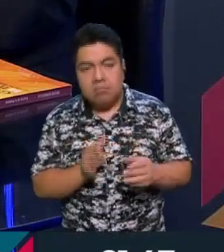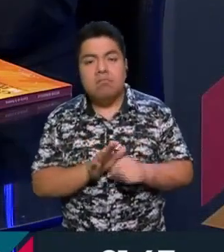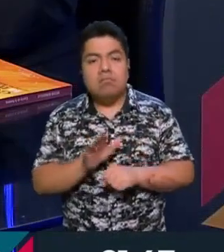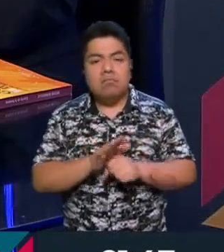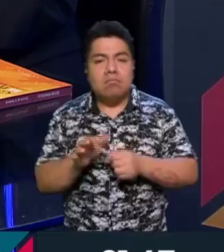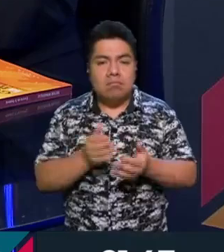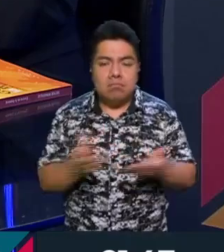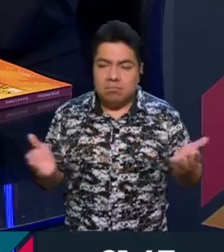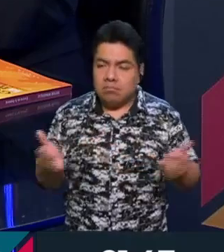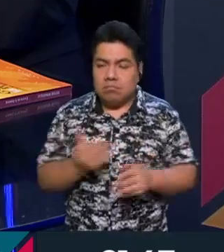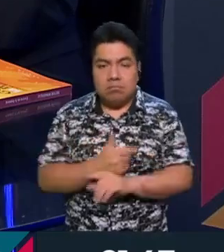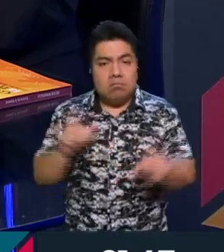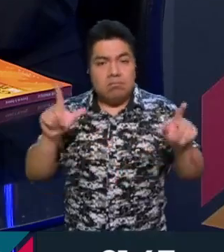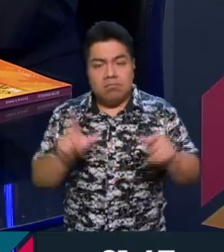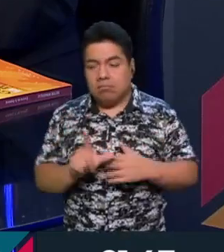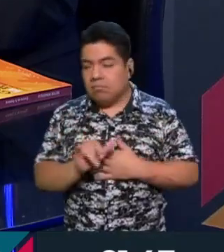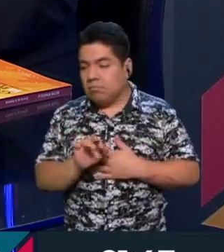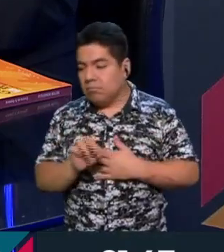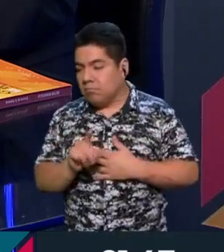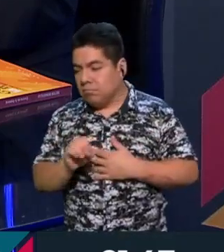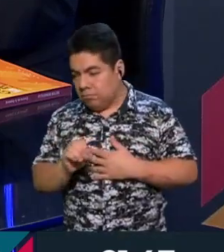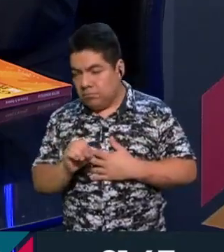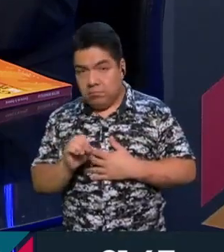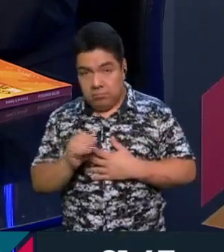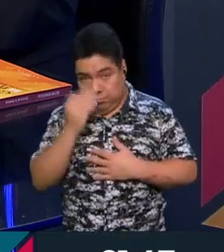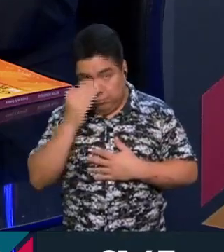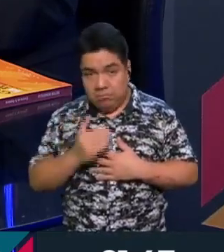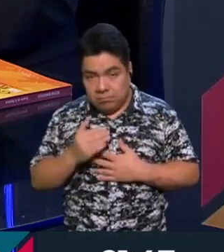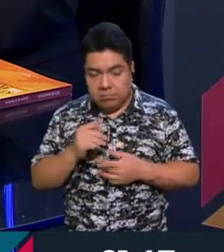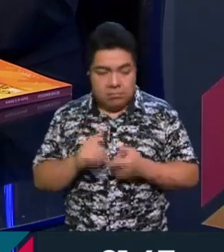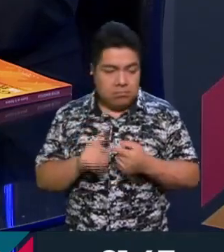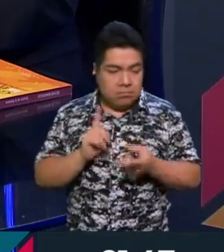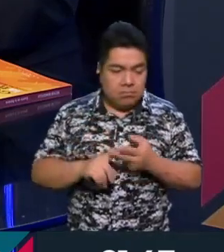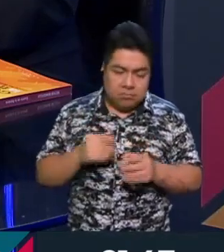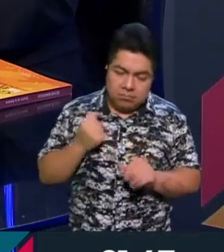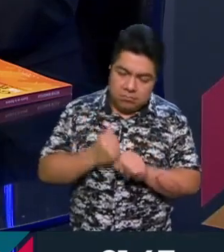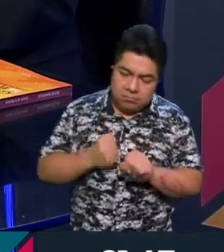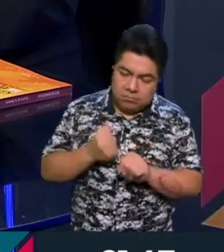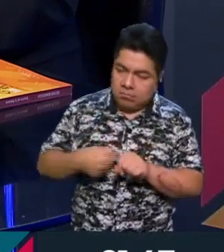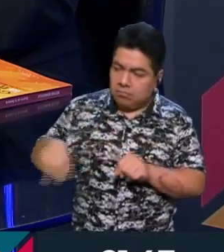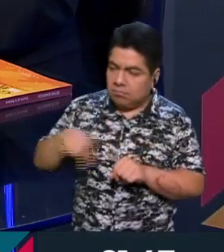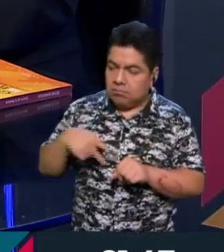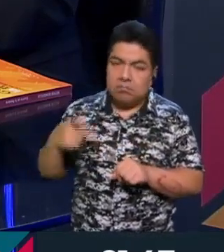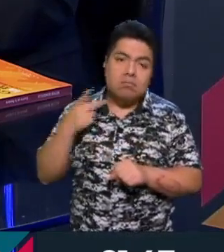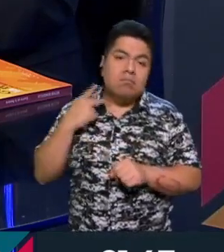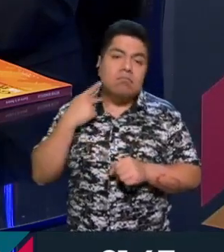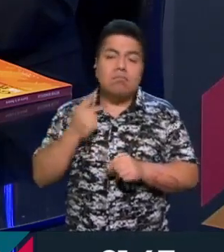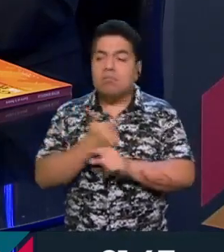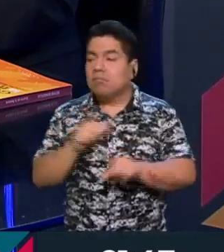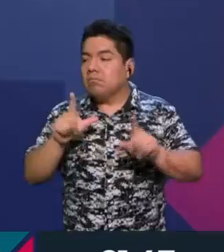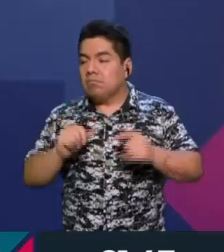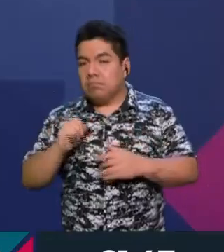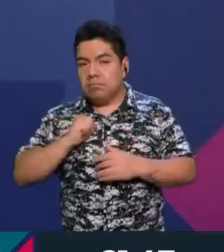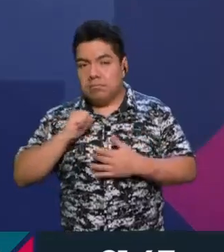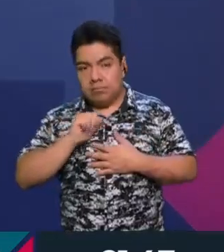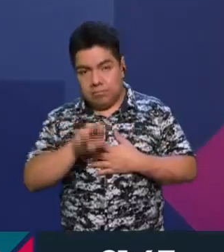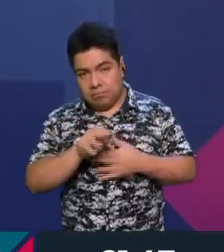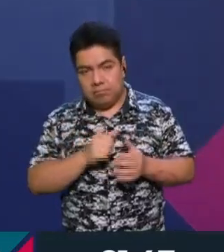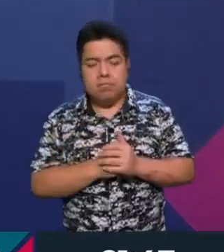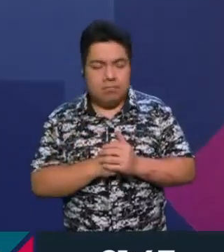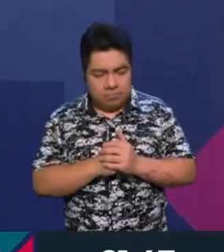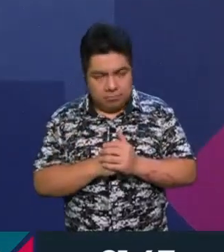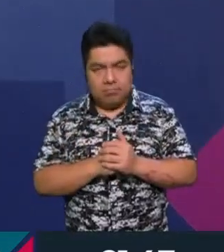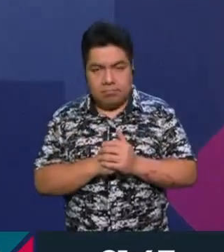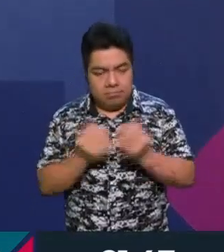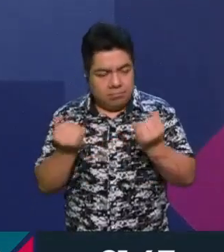el liberalismo, que tiene su fundamento en la práctica política de los liberales del siglo XIX, en